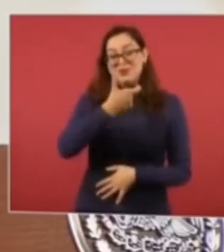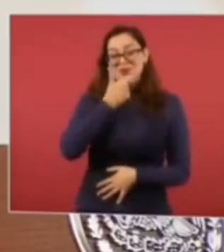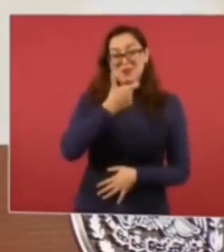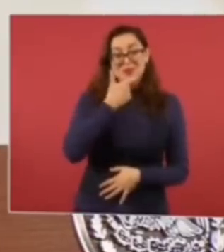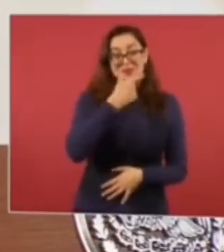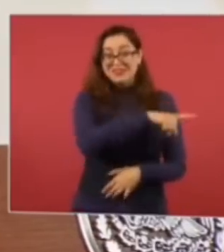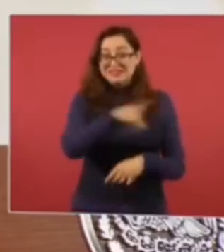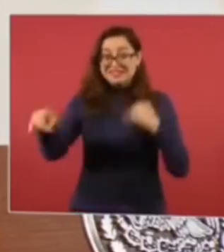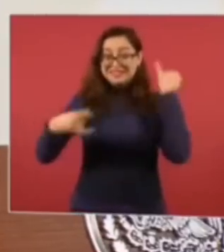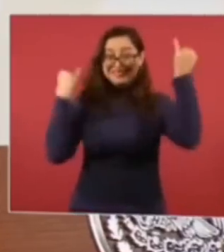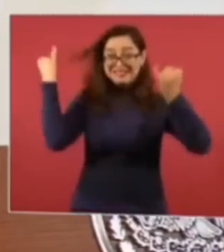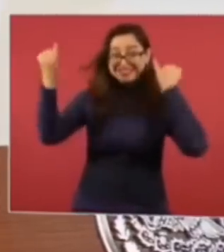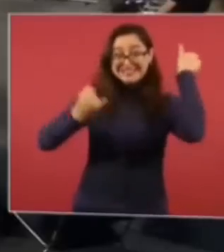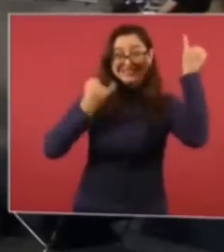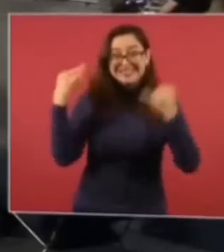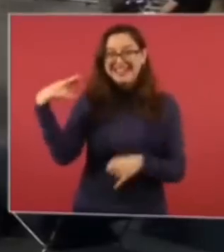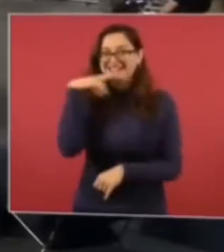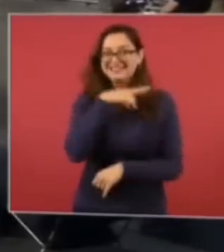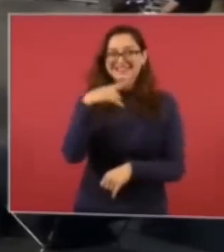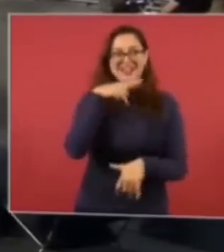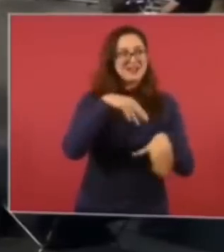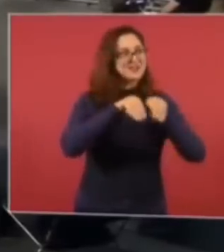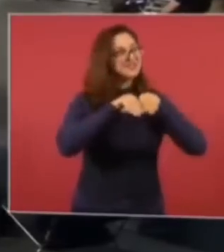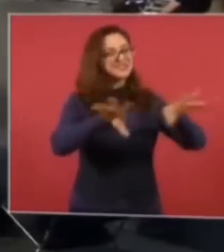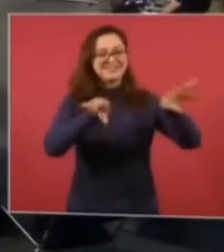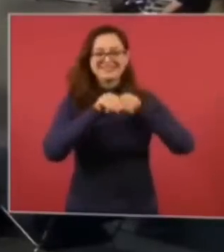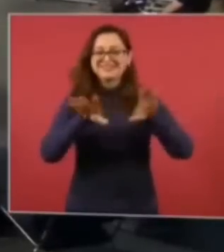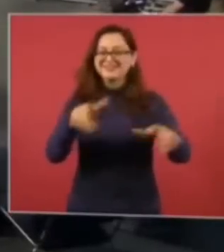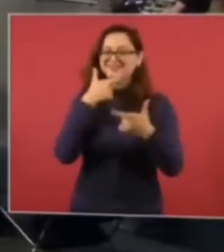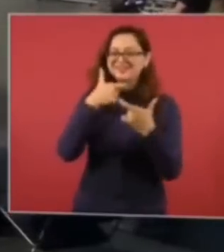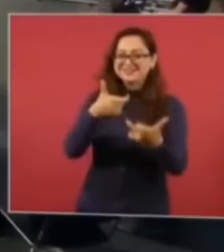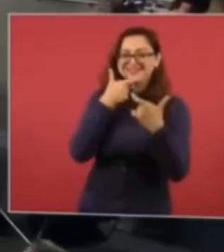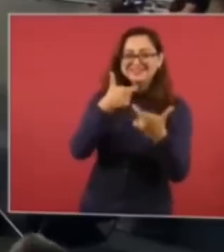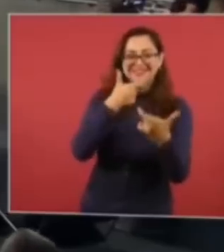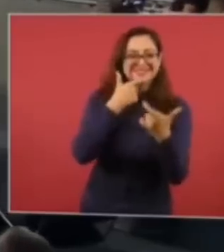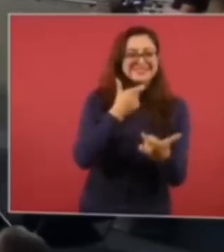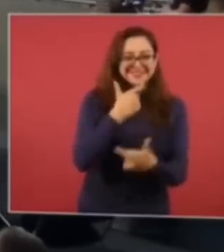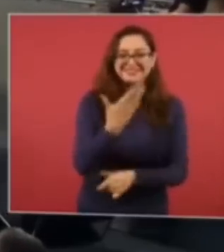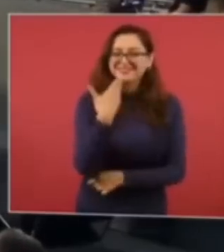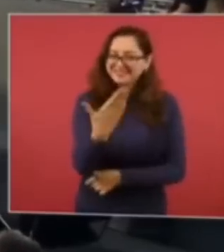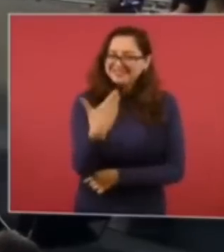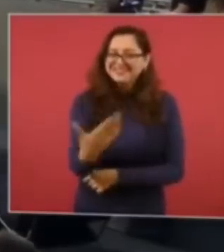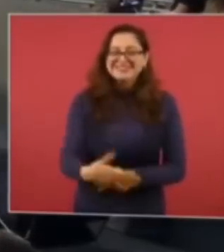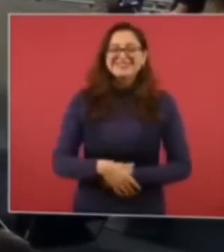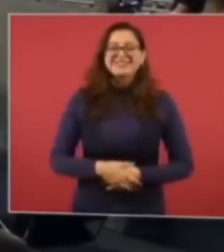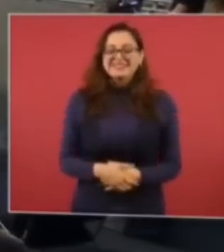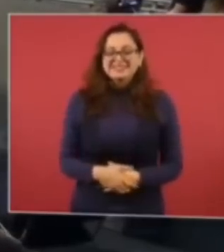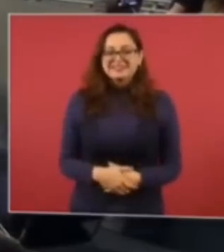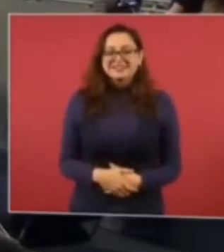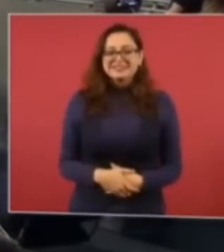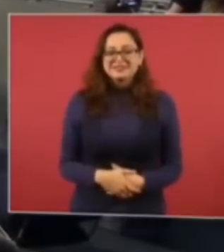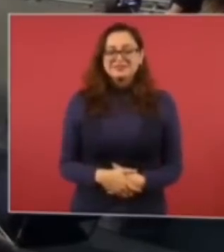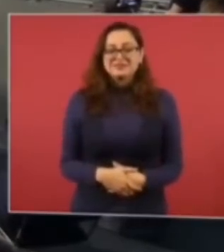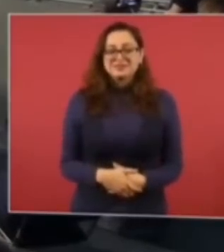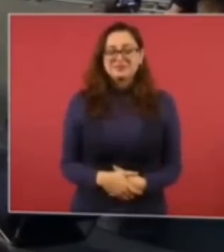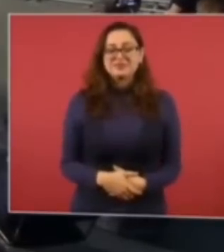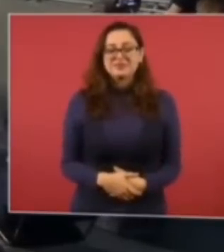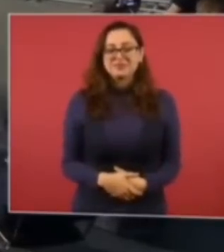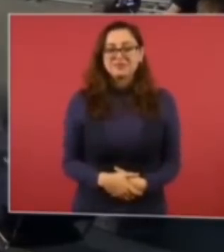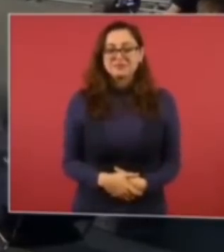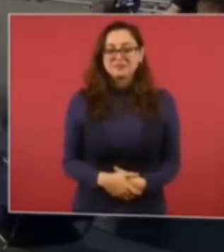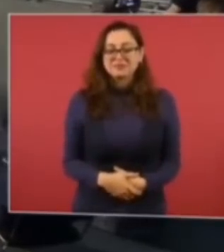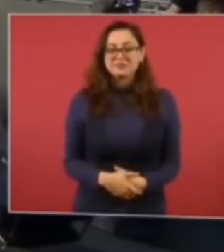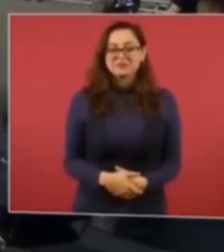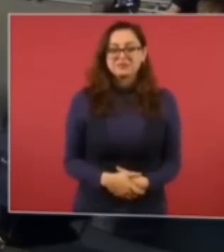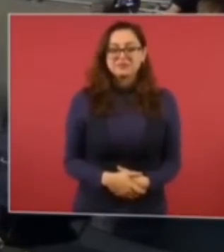Oiga nada más cómo cerró el presidente es que es